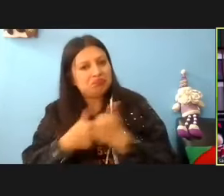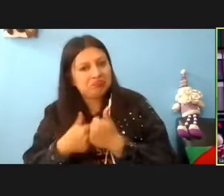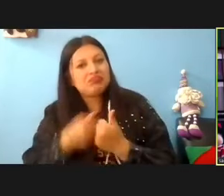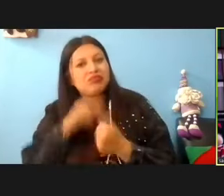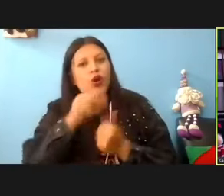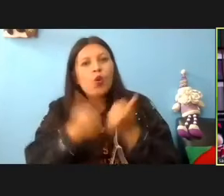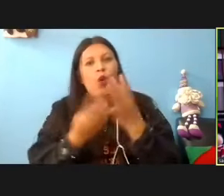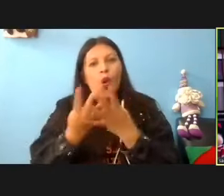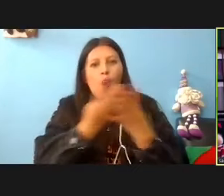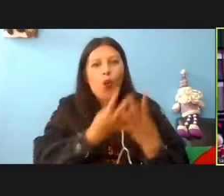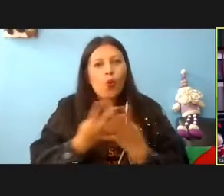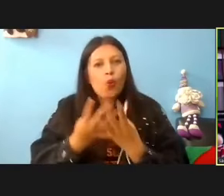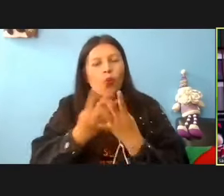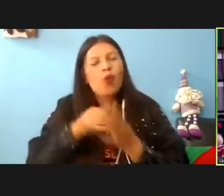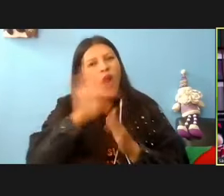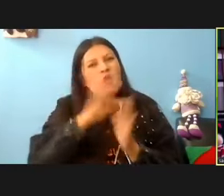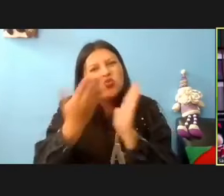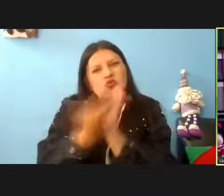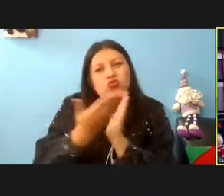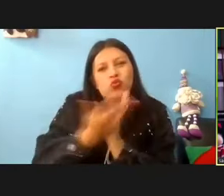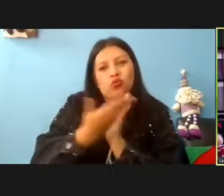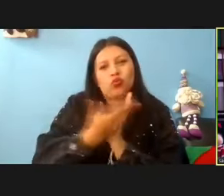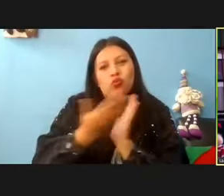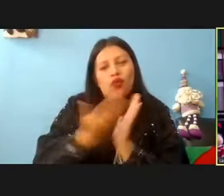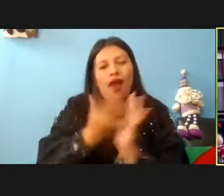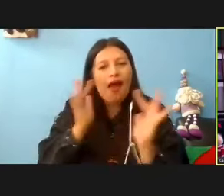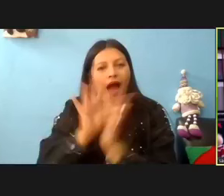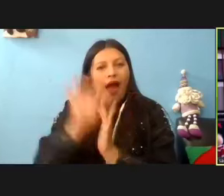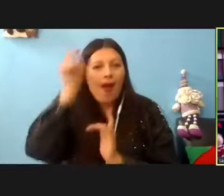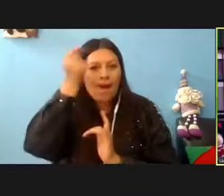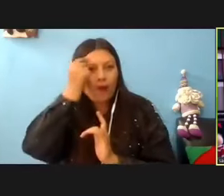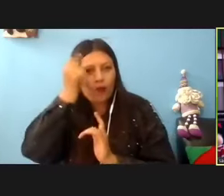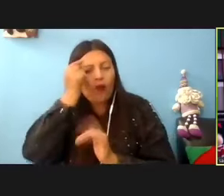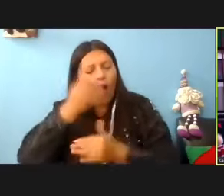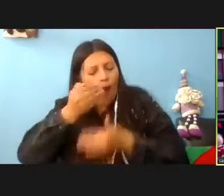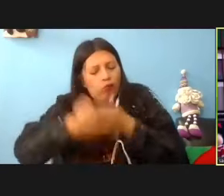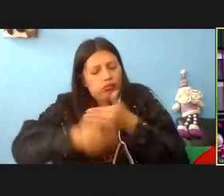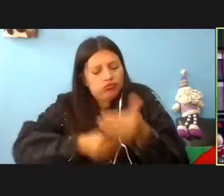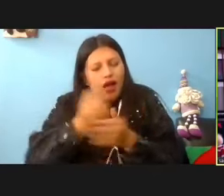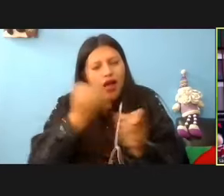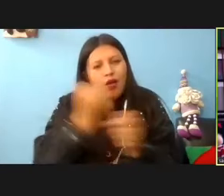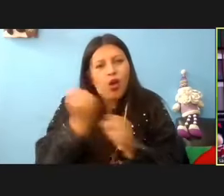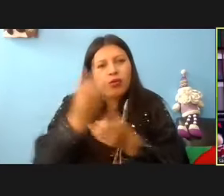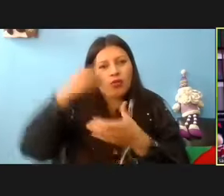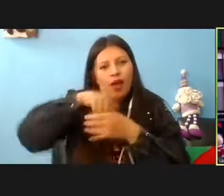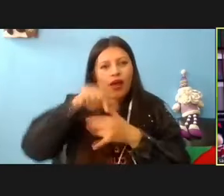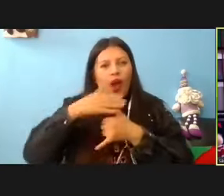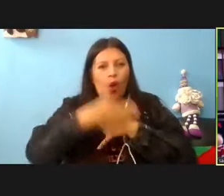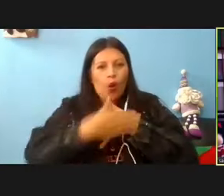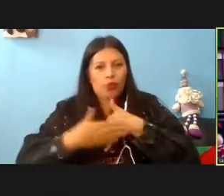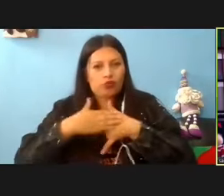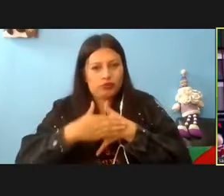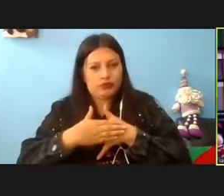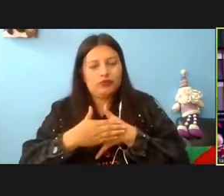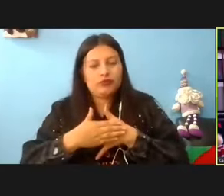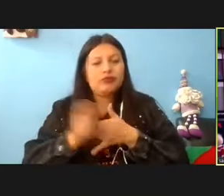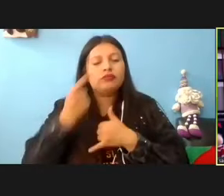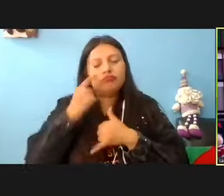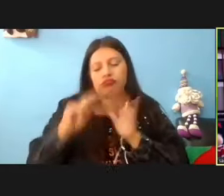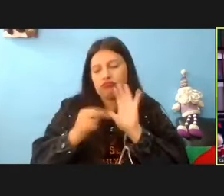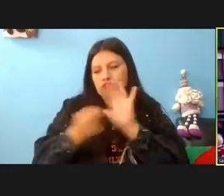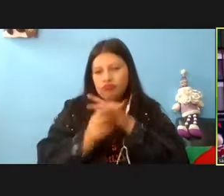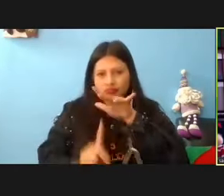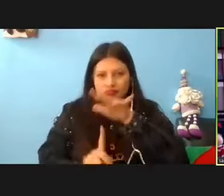red de estudios acerca de la memoria que se viene configurando en el país, y eso creemos que es una